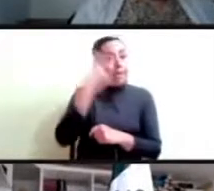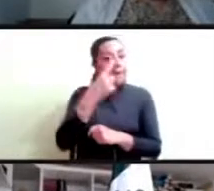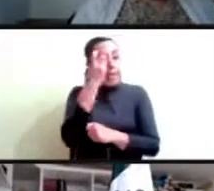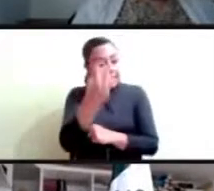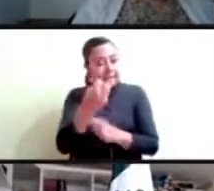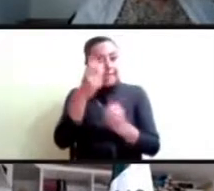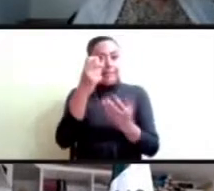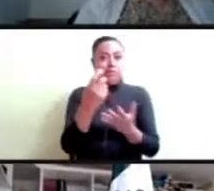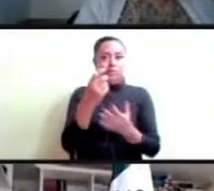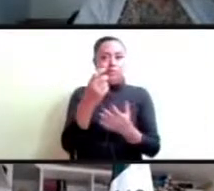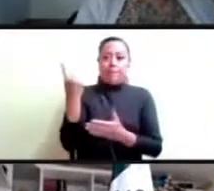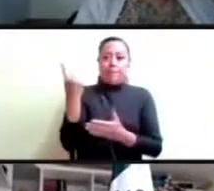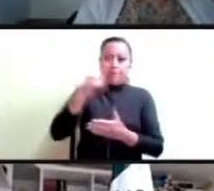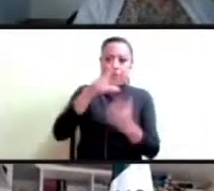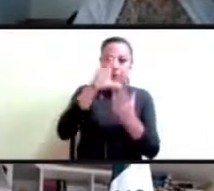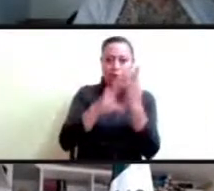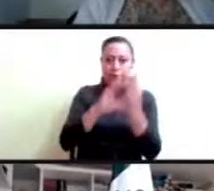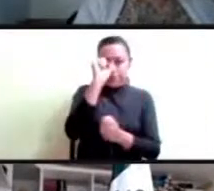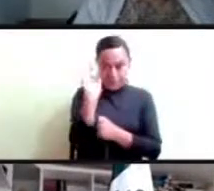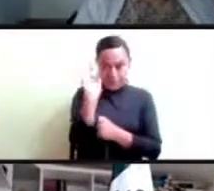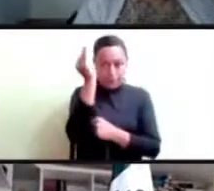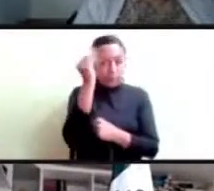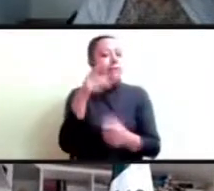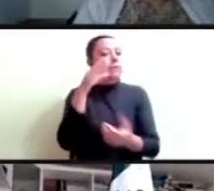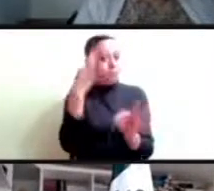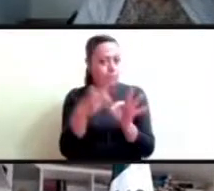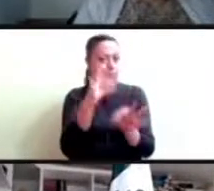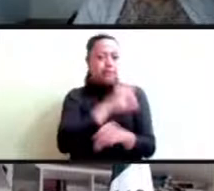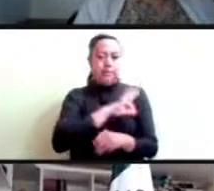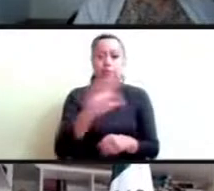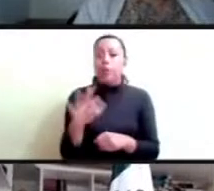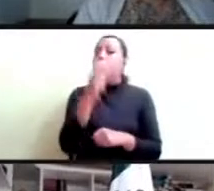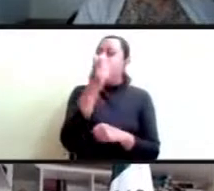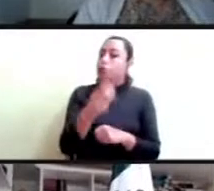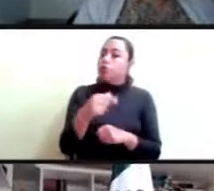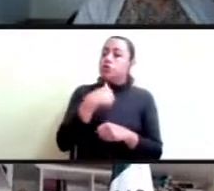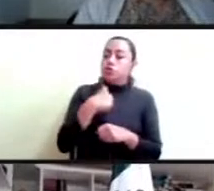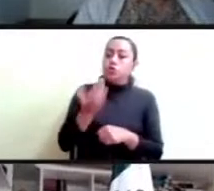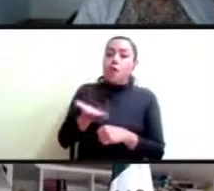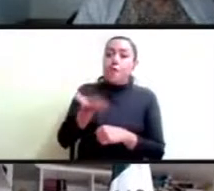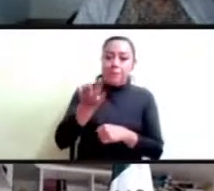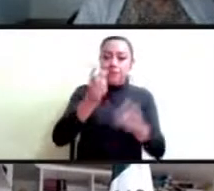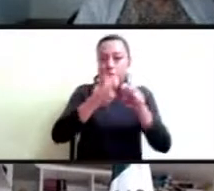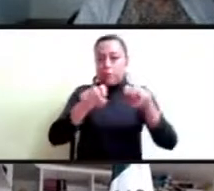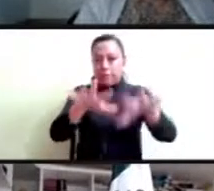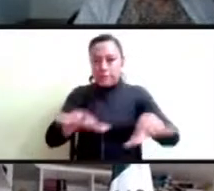Federal se cumpla. Por lo tanto, estoy solicitando a este pleno, hagamos